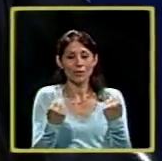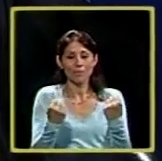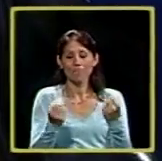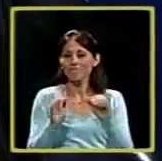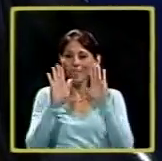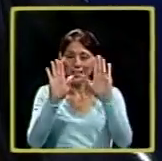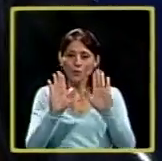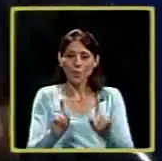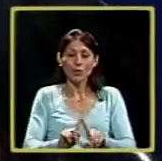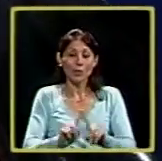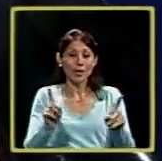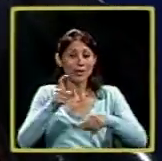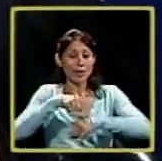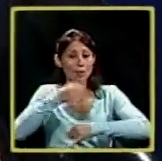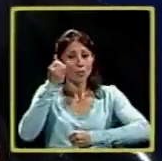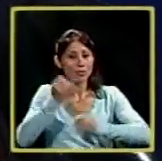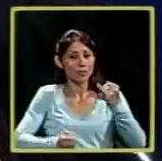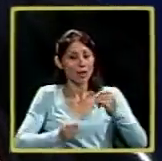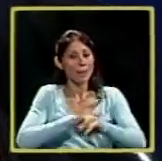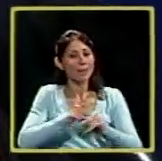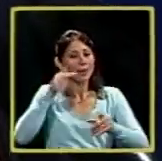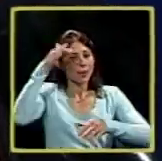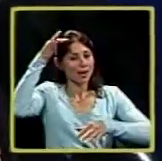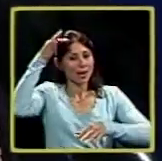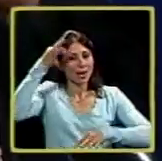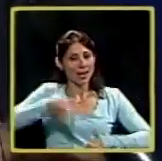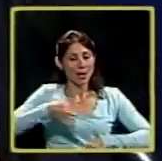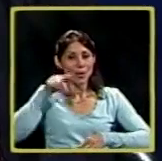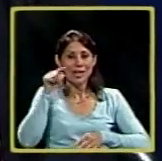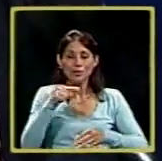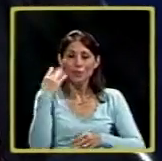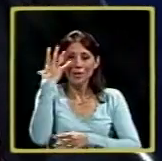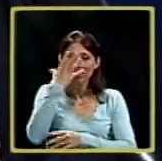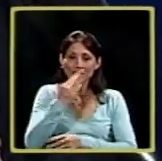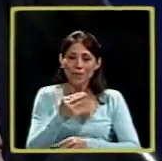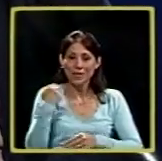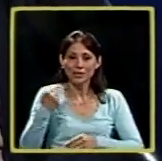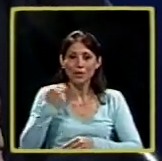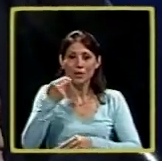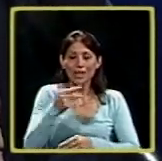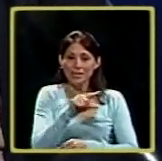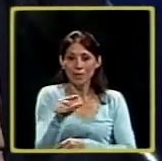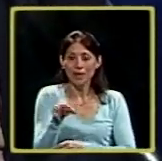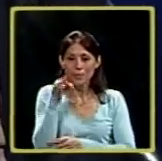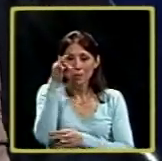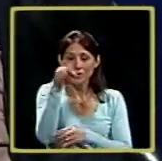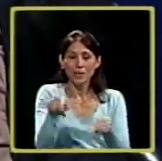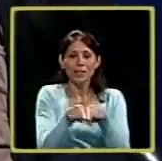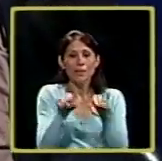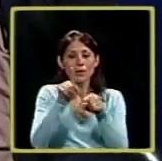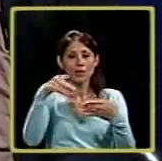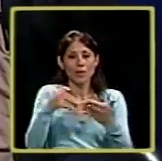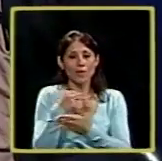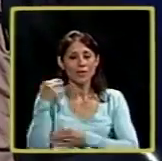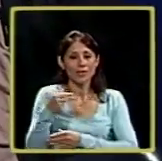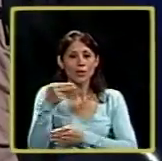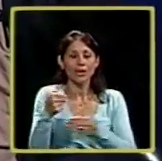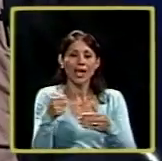nos acabó el tiempo, pero creo que es una bellísima historia. La semana entrante tendremos otra historia hecha con el